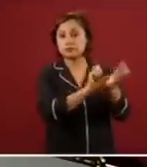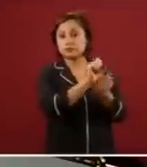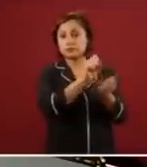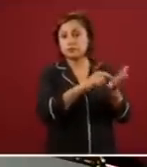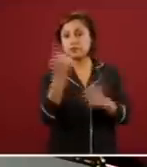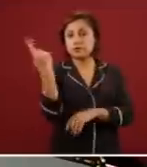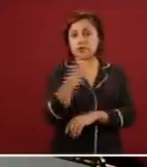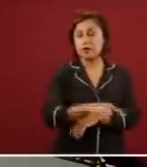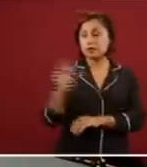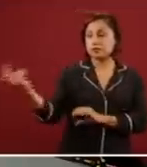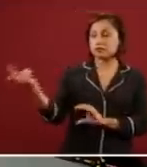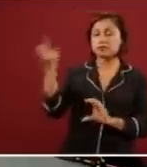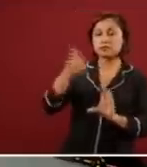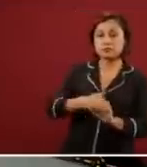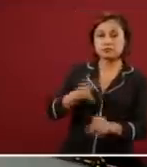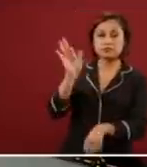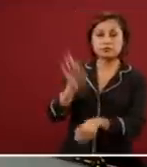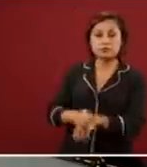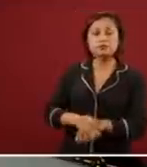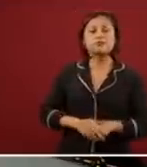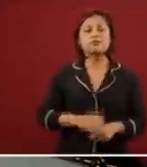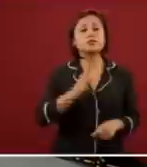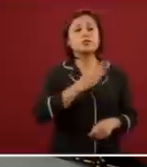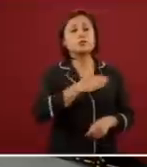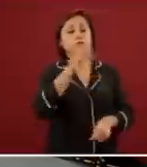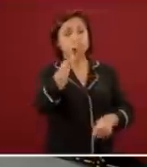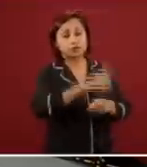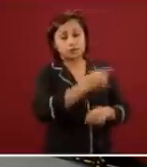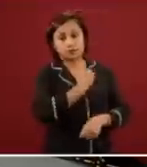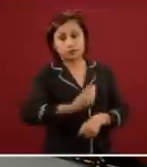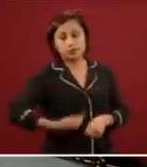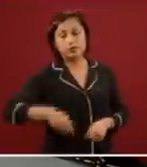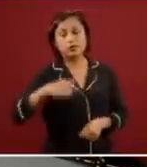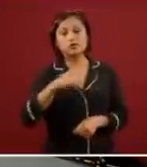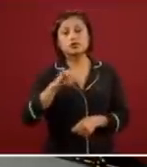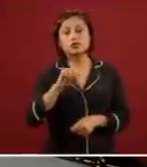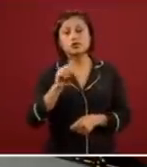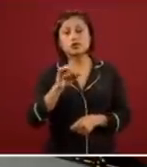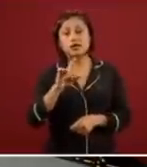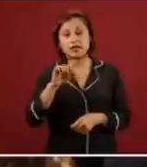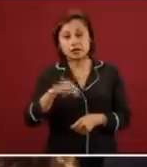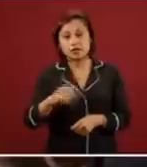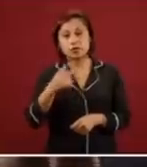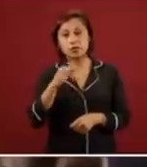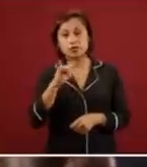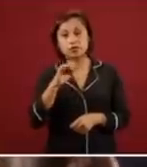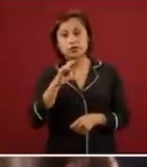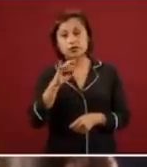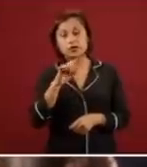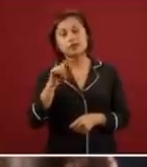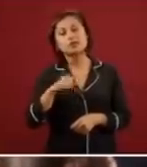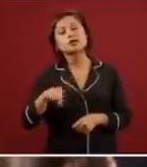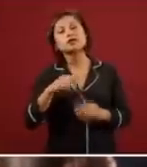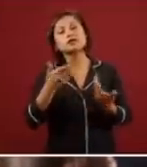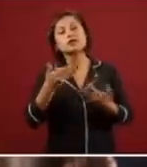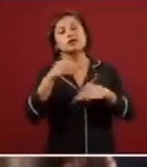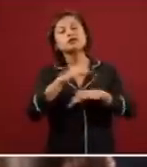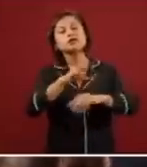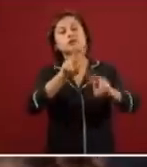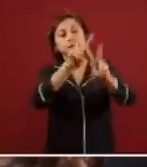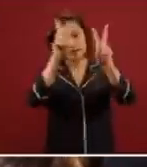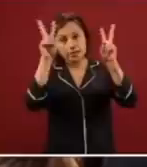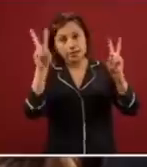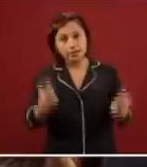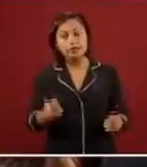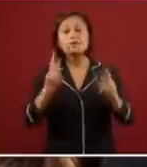días, presidente. Jocelyn Gutiérrez, de Político.mx. Retomando un poco de la reunión que sostuve con gobernadores y donde hablaron